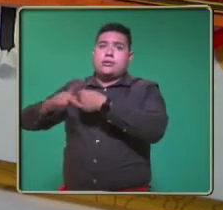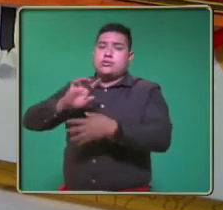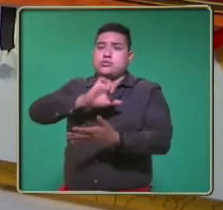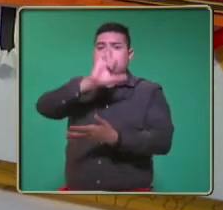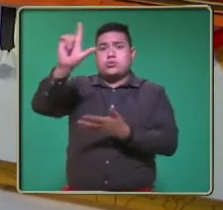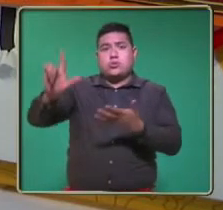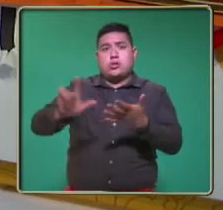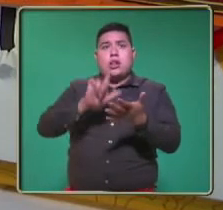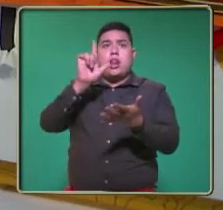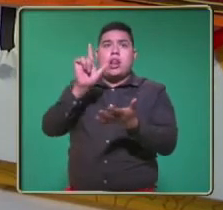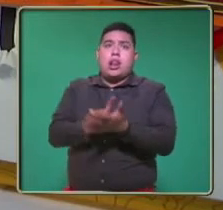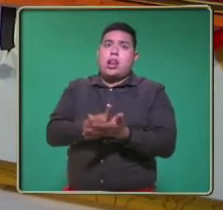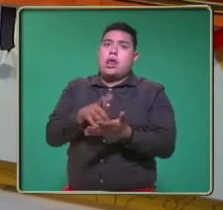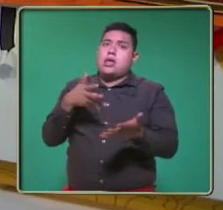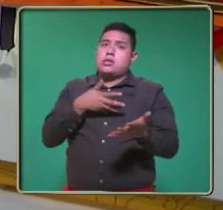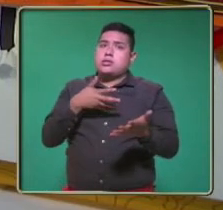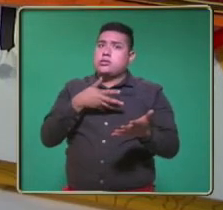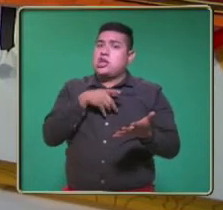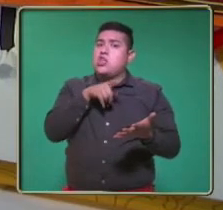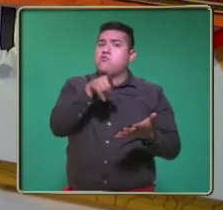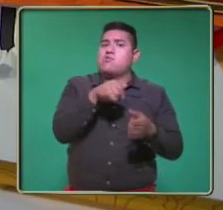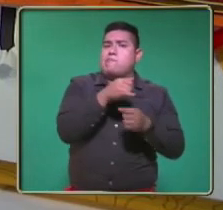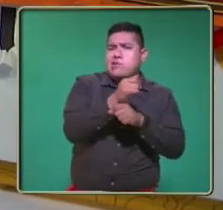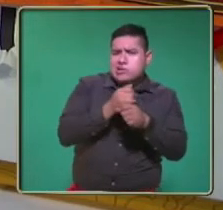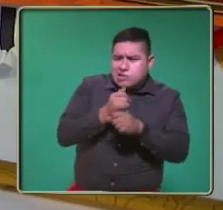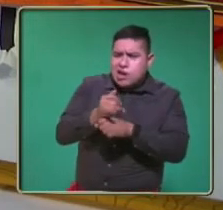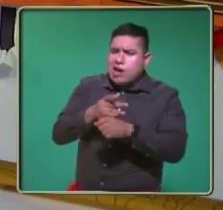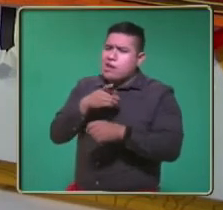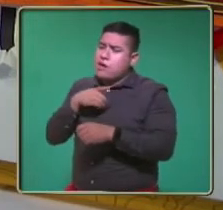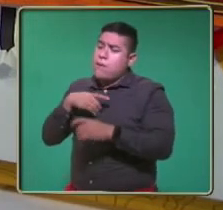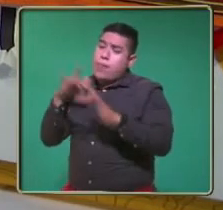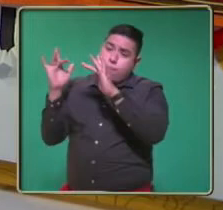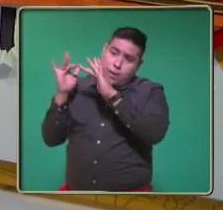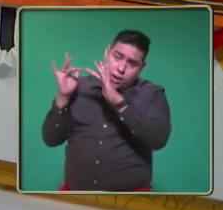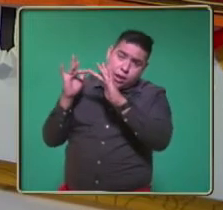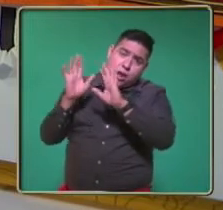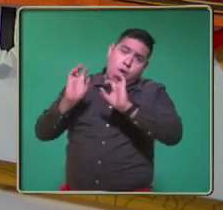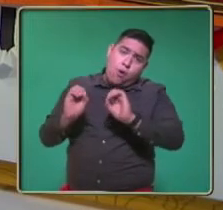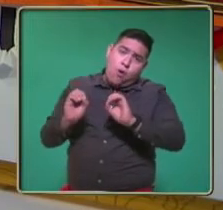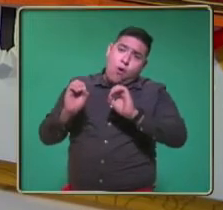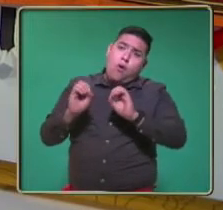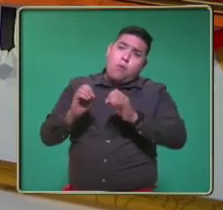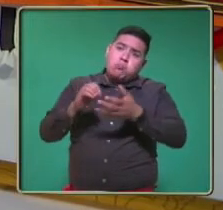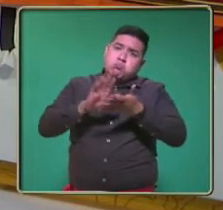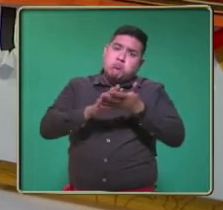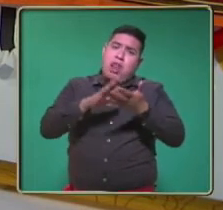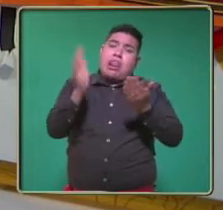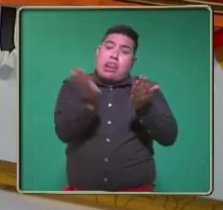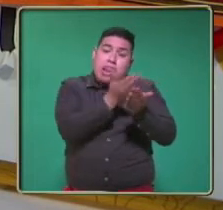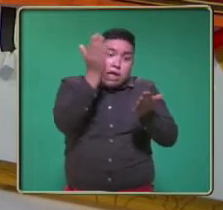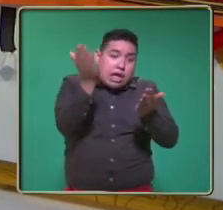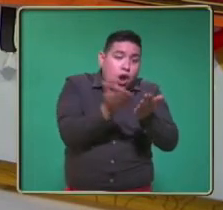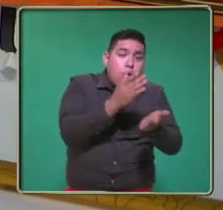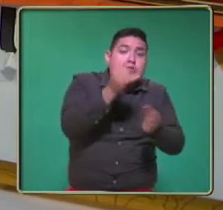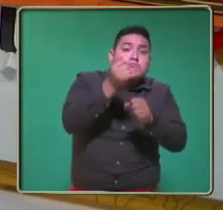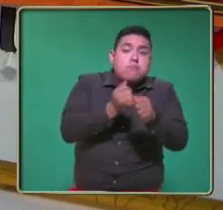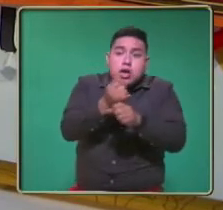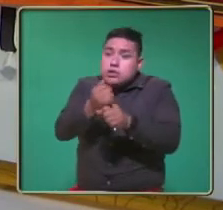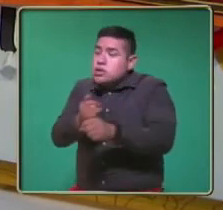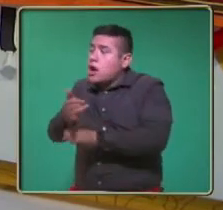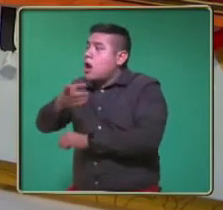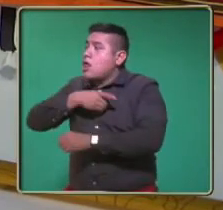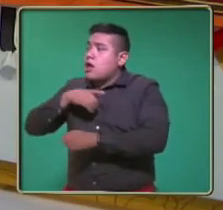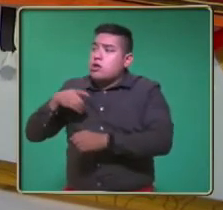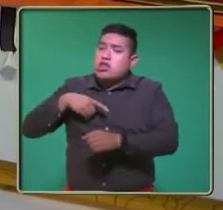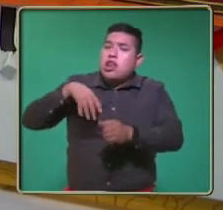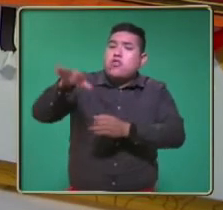lo tanto, es bueno que investigues, ya sea mediante internet o en físico, enterándote así de todos